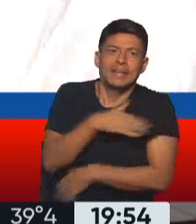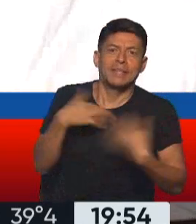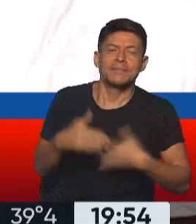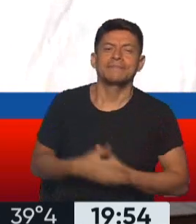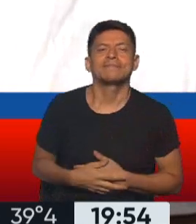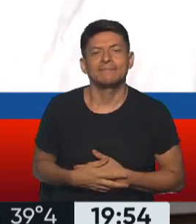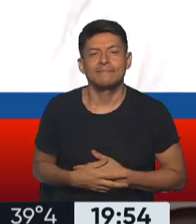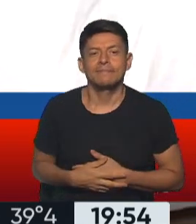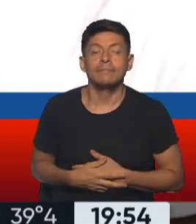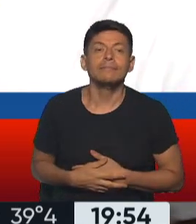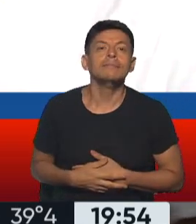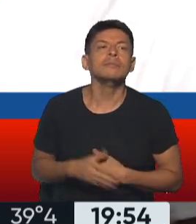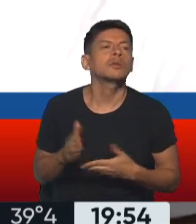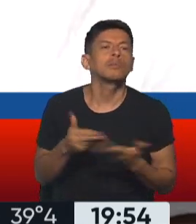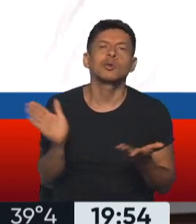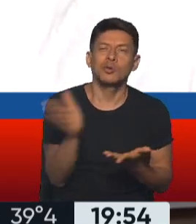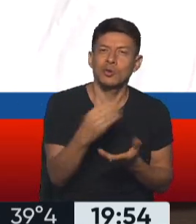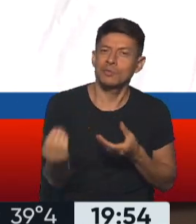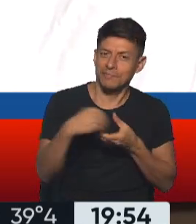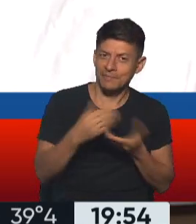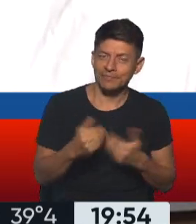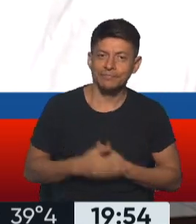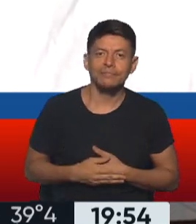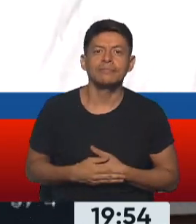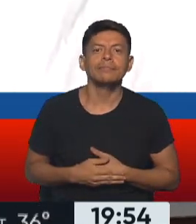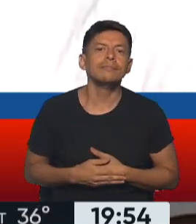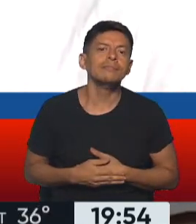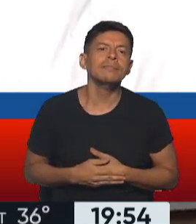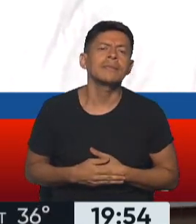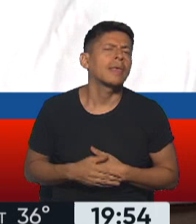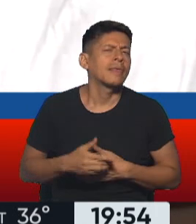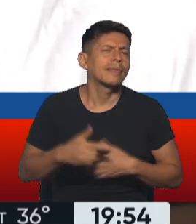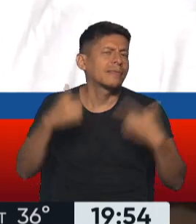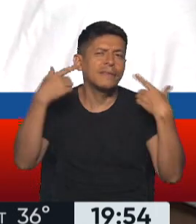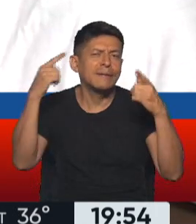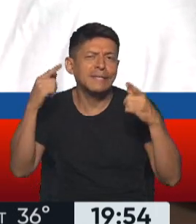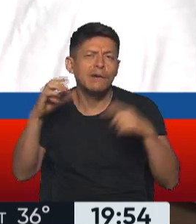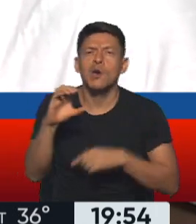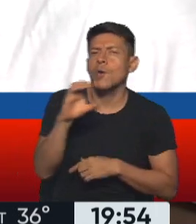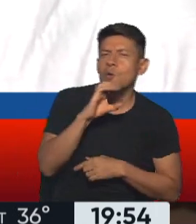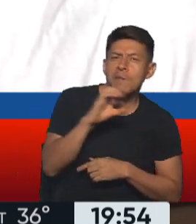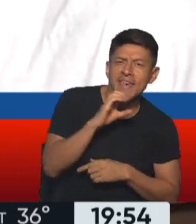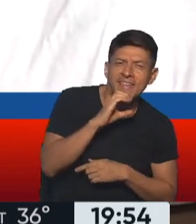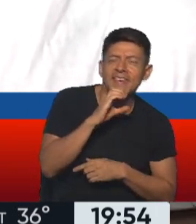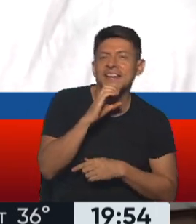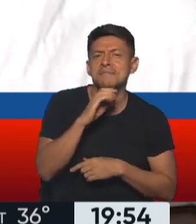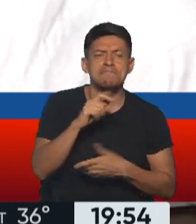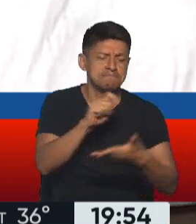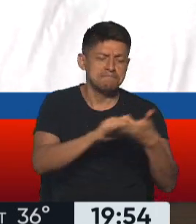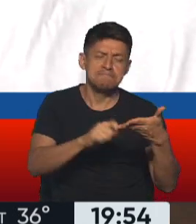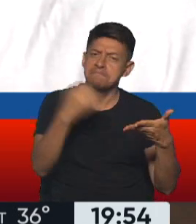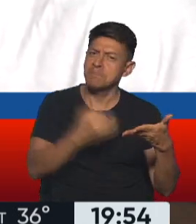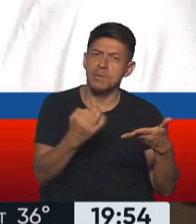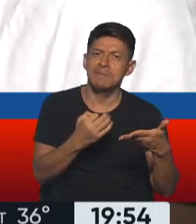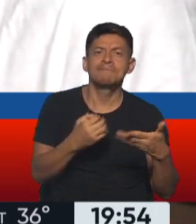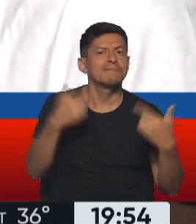Para todo público, obviamente, con todos los espectáculos de Pedro. Pero es muy divertida y es una comedia de enredos que está muy bien escrita y lo pasamos muy bien.